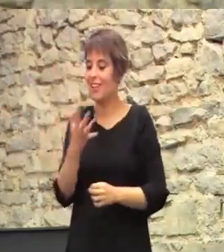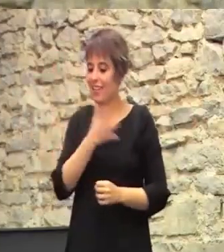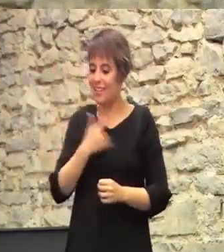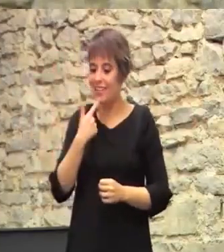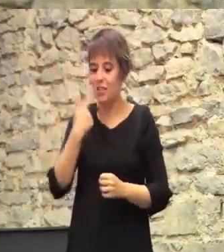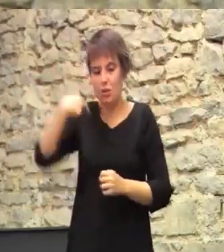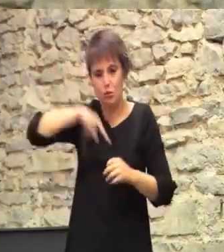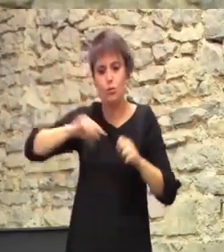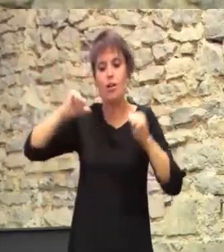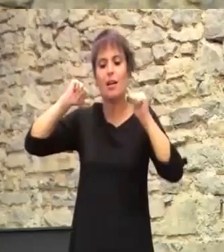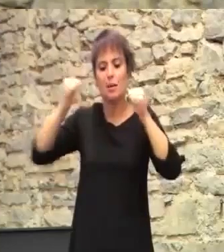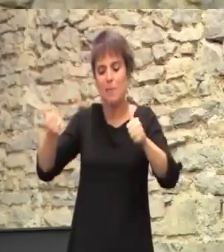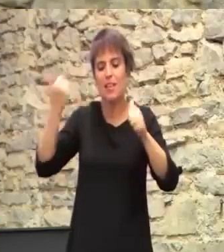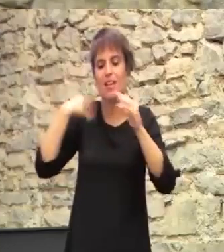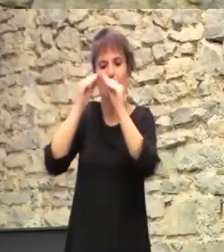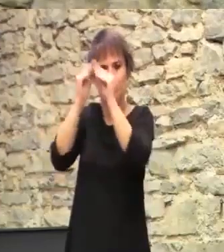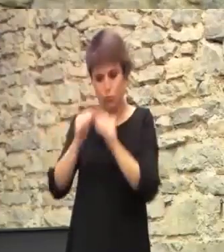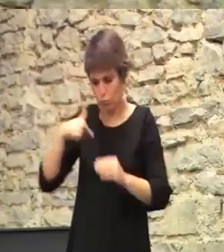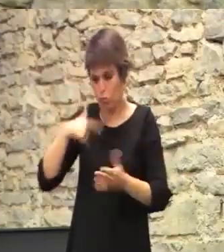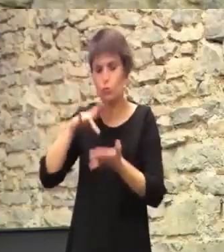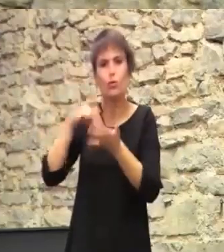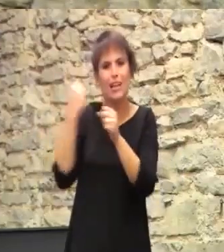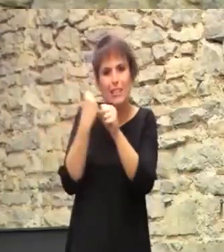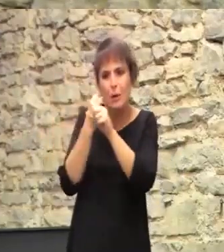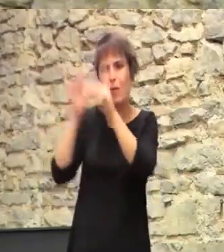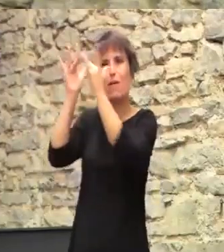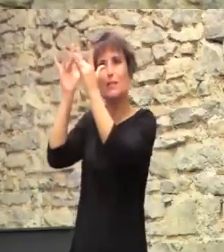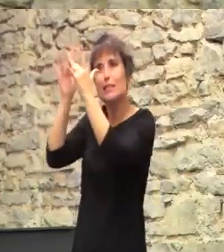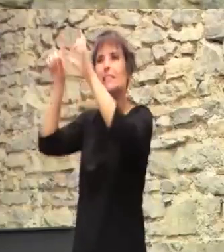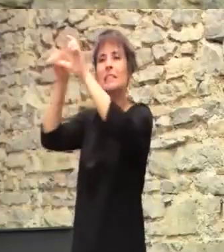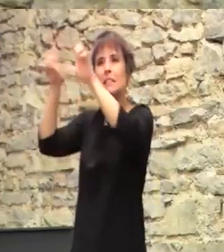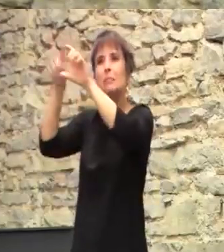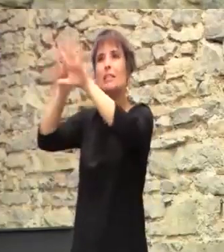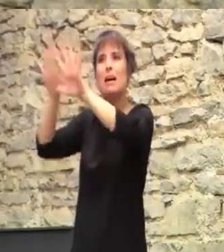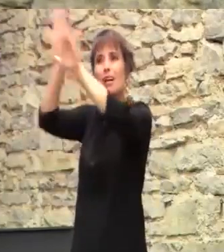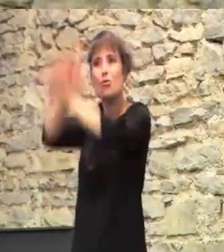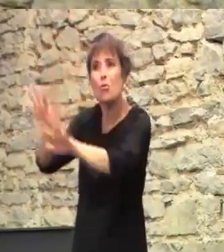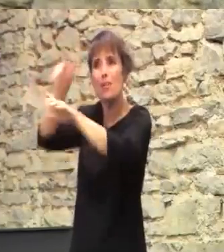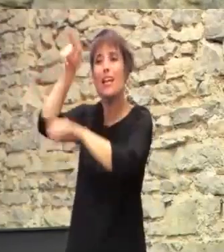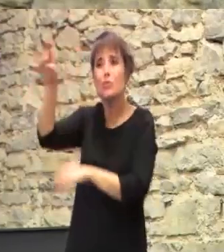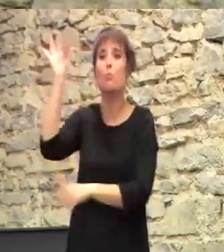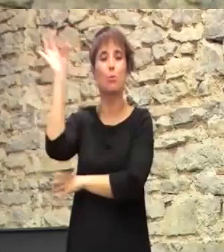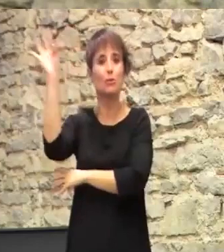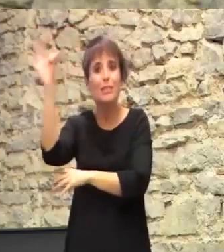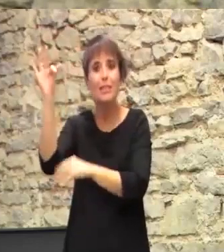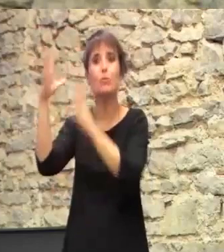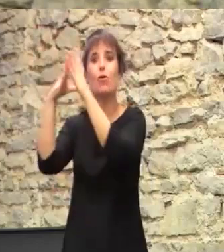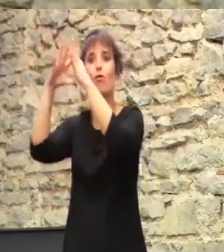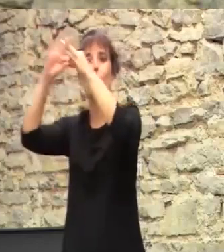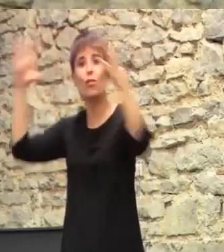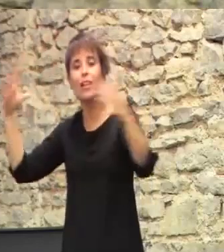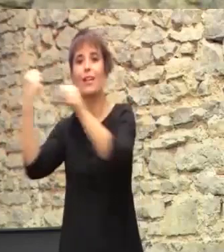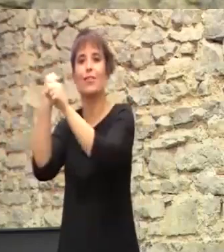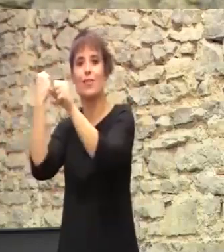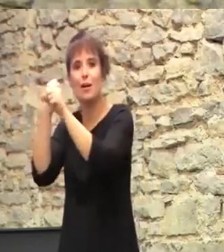comenzamos a desarrollar una serie yo misma he trabajado con empresas para convencerlas de que era bueno tomar medida de conciliación